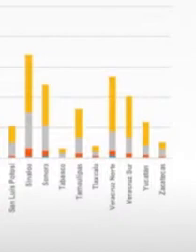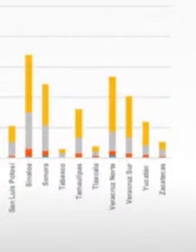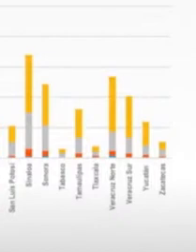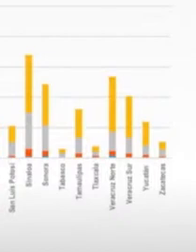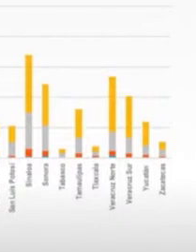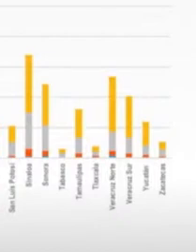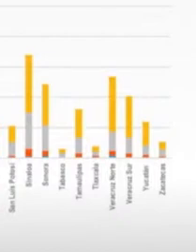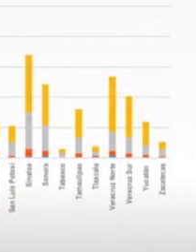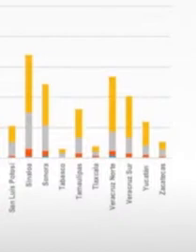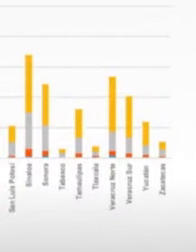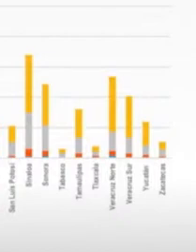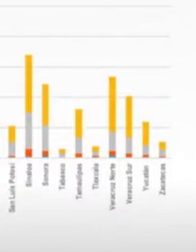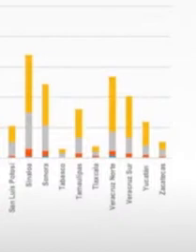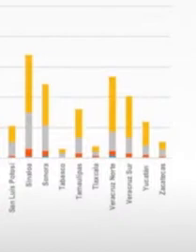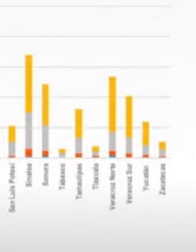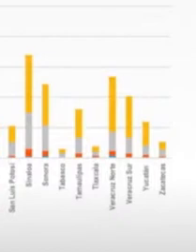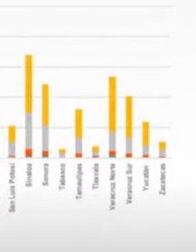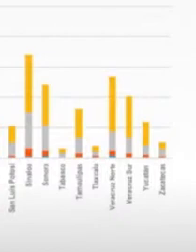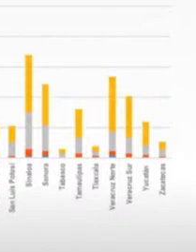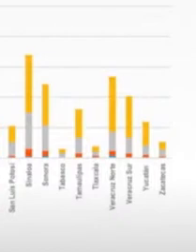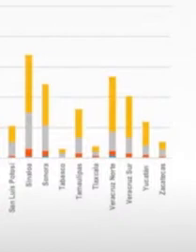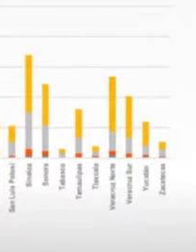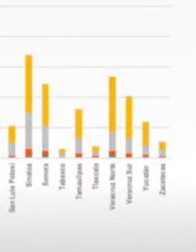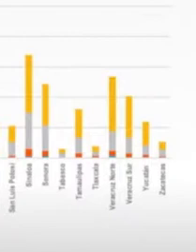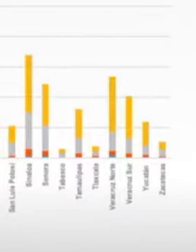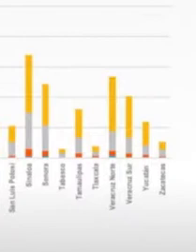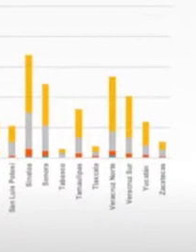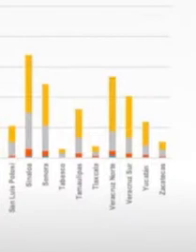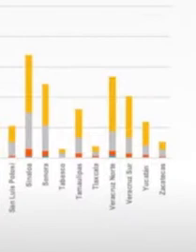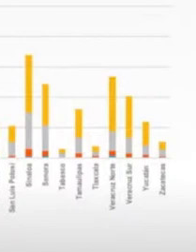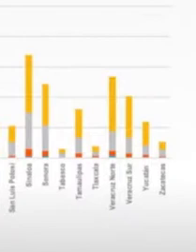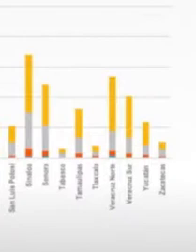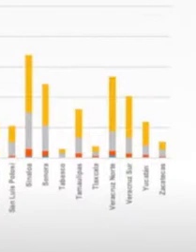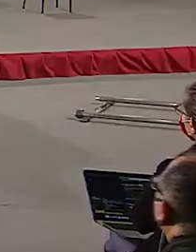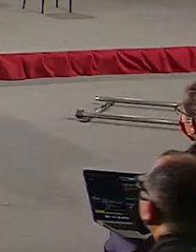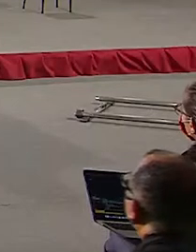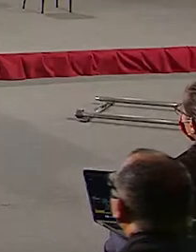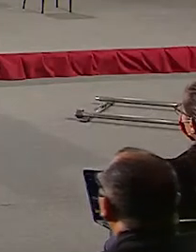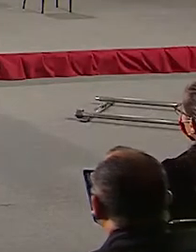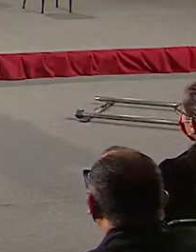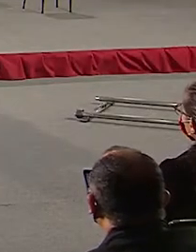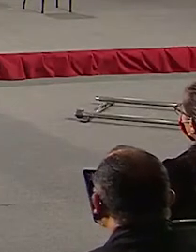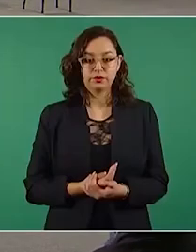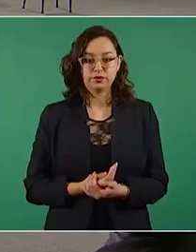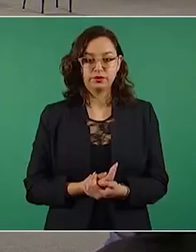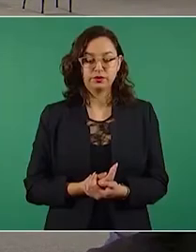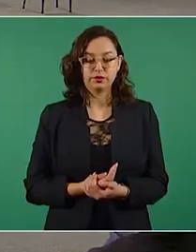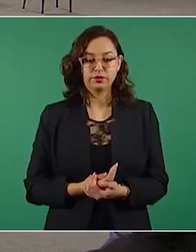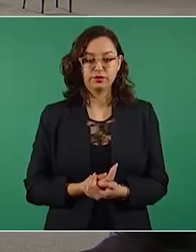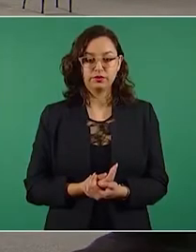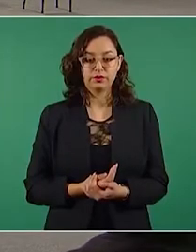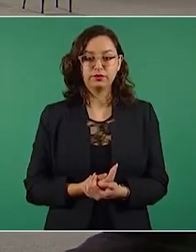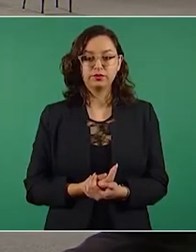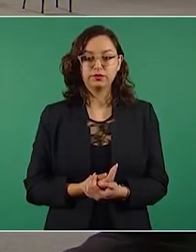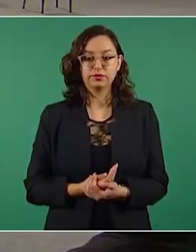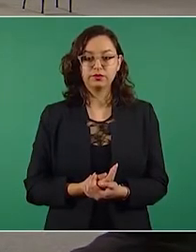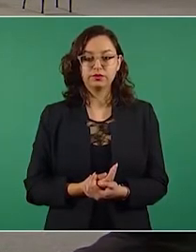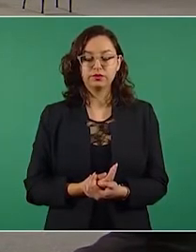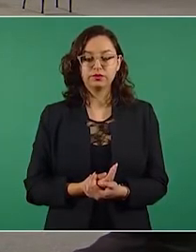a 30 años, el 7%. Y solo el 2% son menores a 19